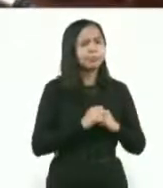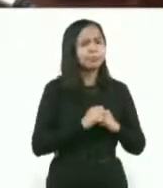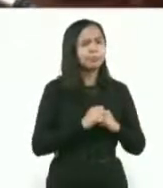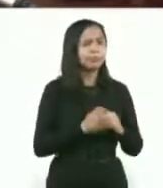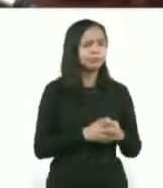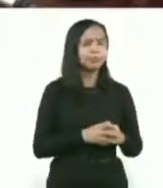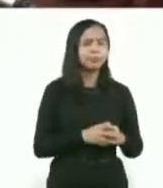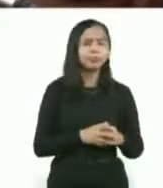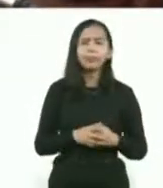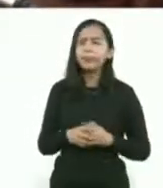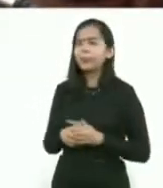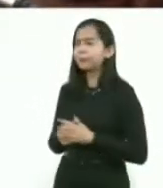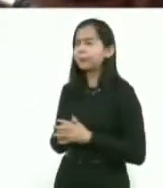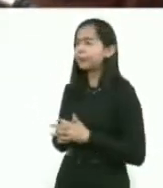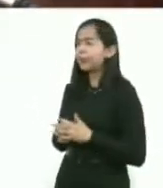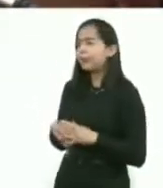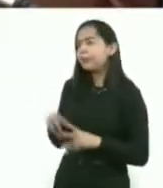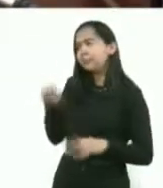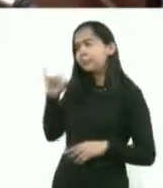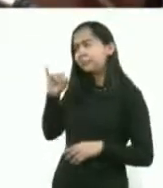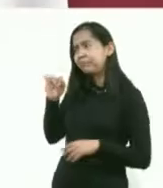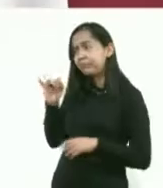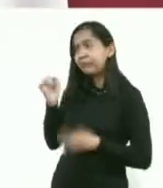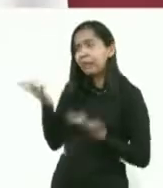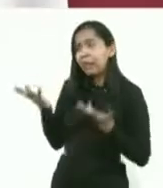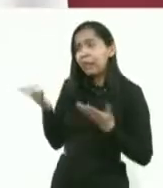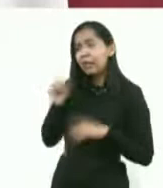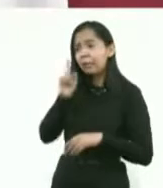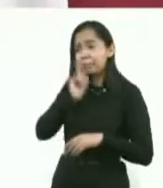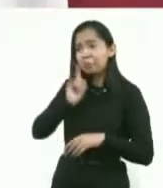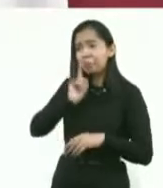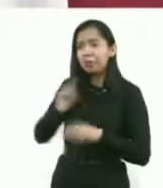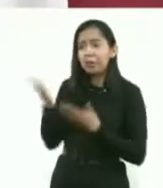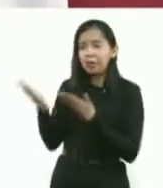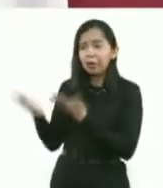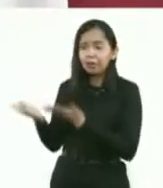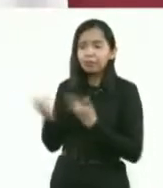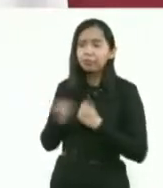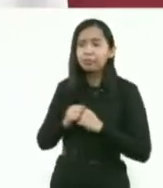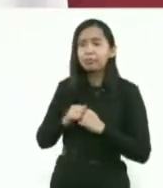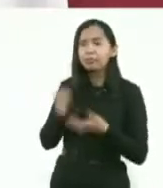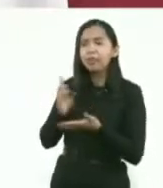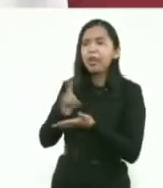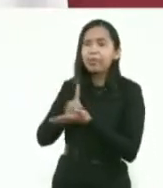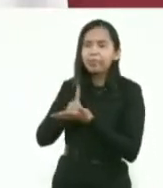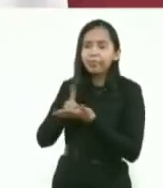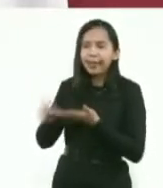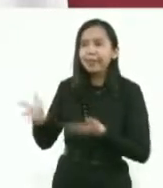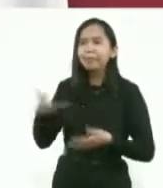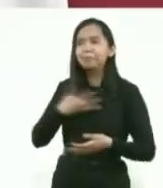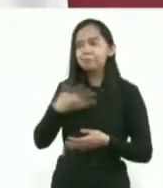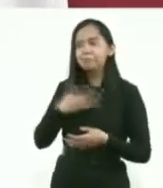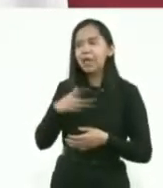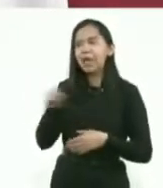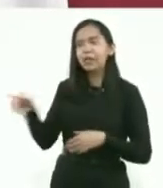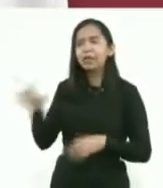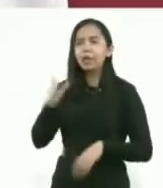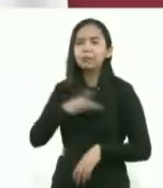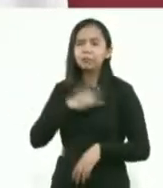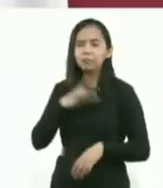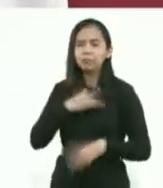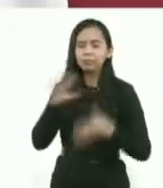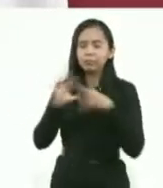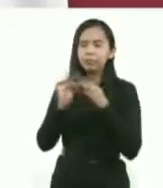una candidata hacia el 2024. Sí, ella tiene derecho a decir lo que ella